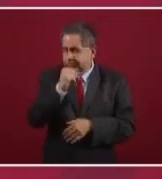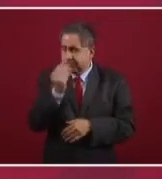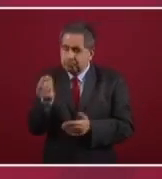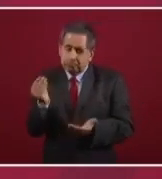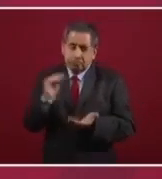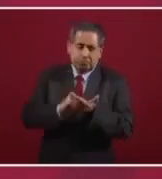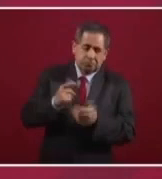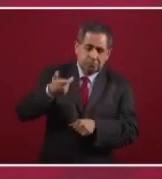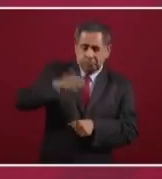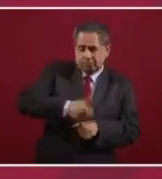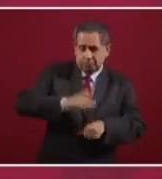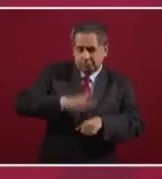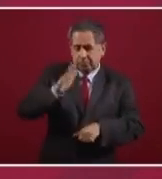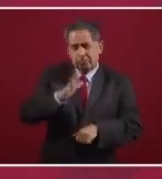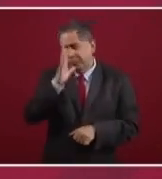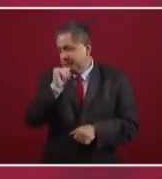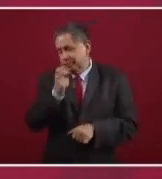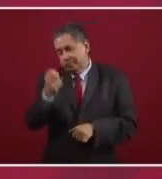aplicar esa política.